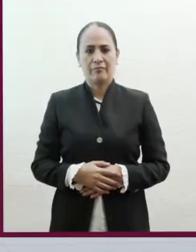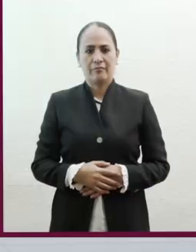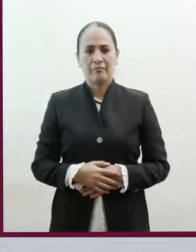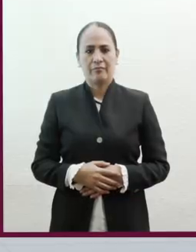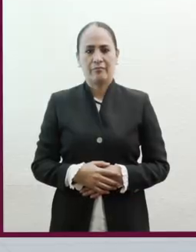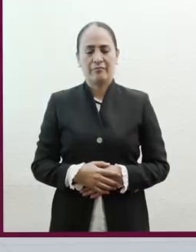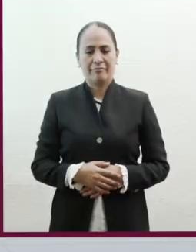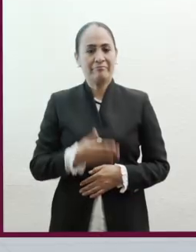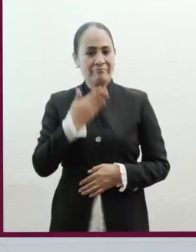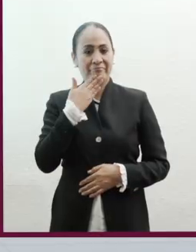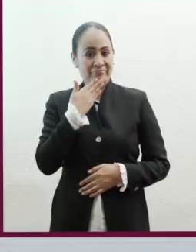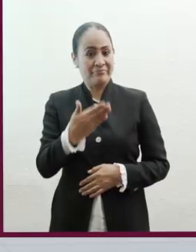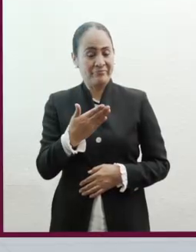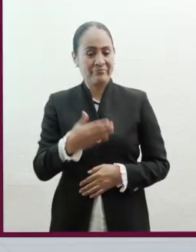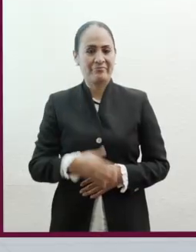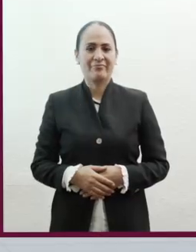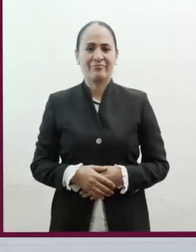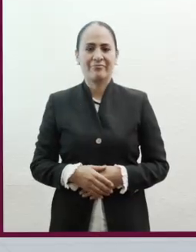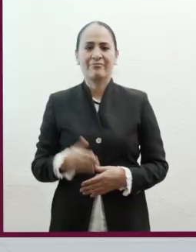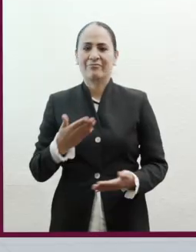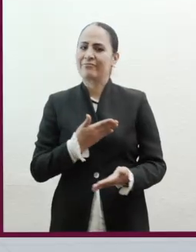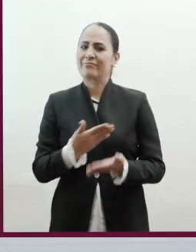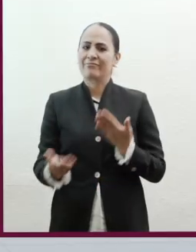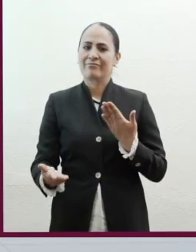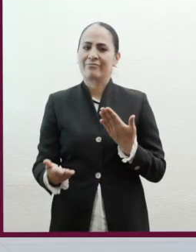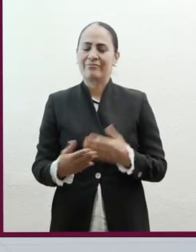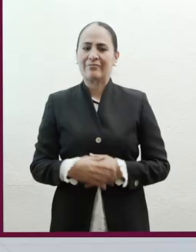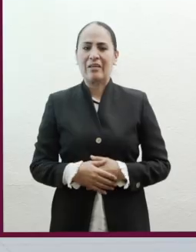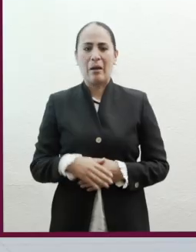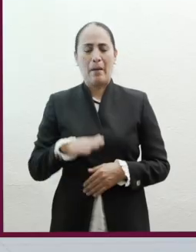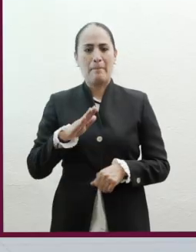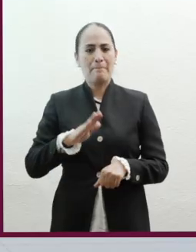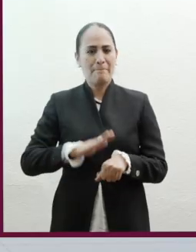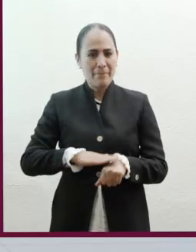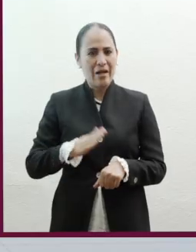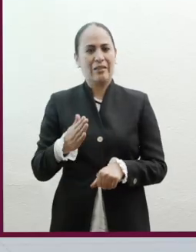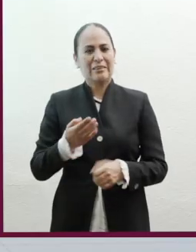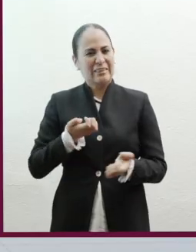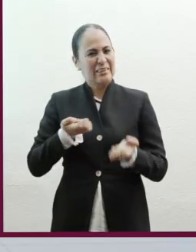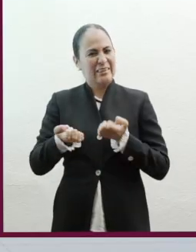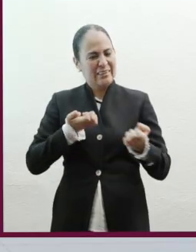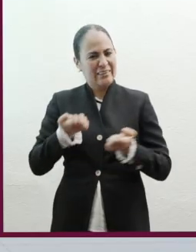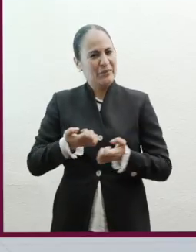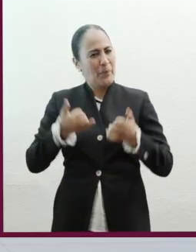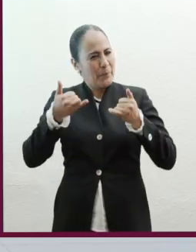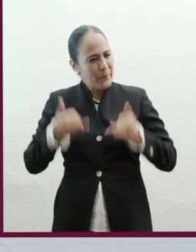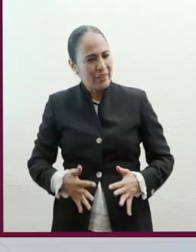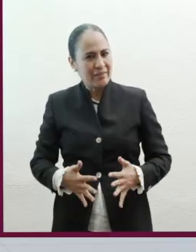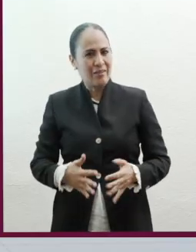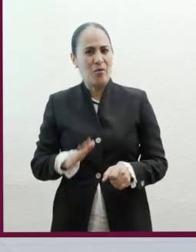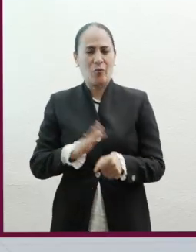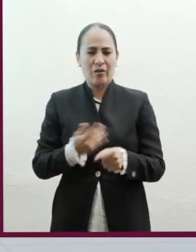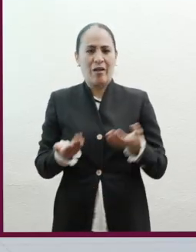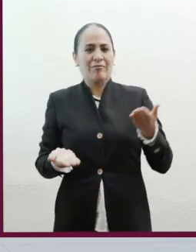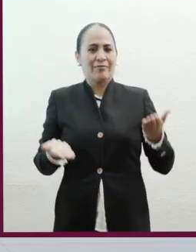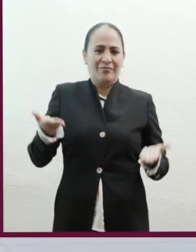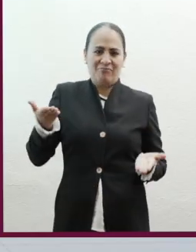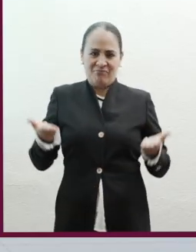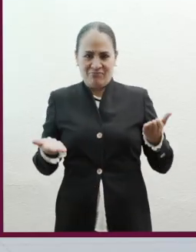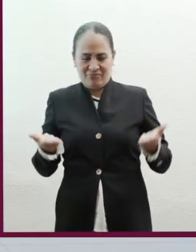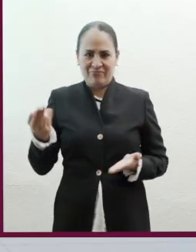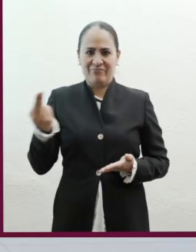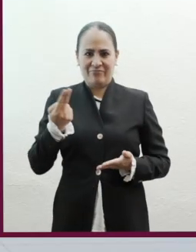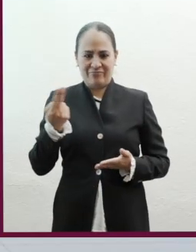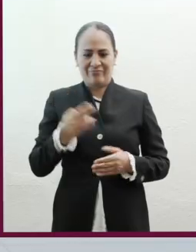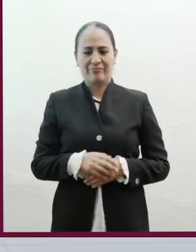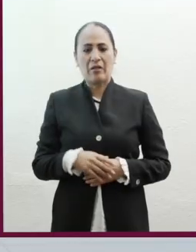Muy bien, ahora vamos a hacer un poquito más difícil el ejercicio porque vamos a involucrar el equilibrio. Entonces vamos a suspender